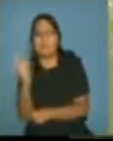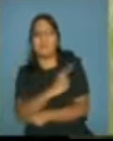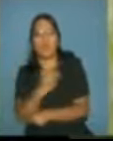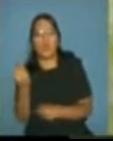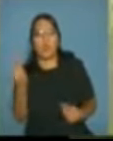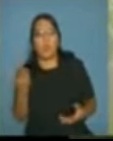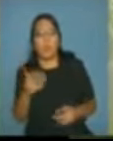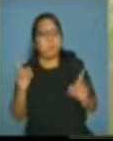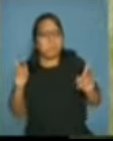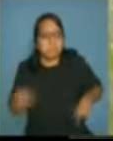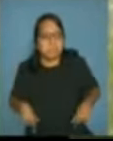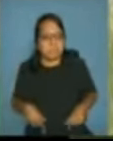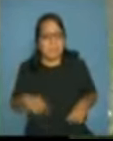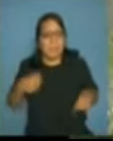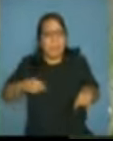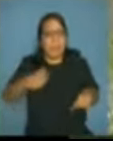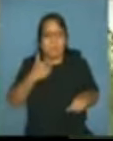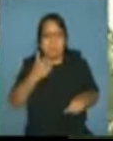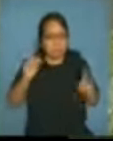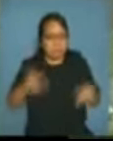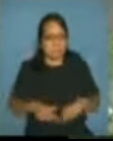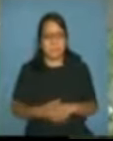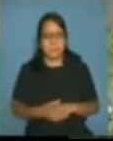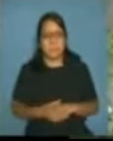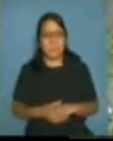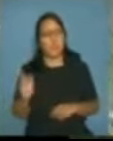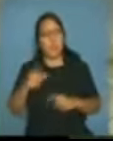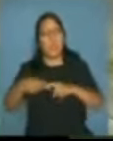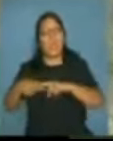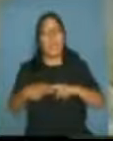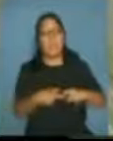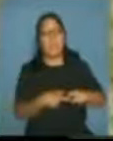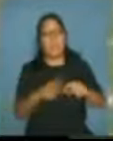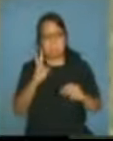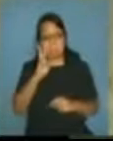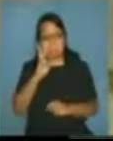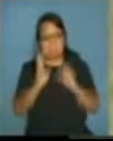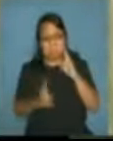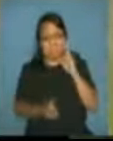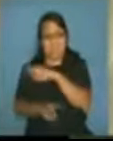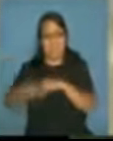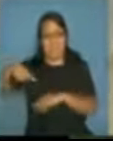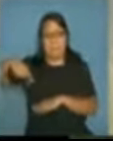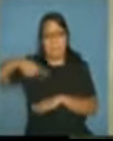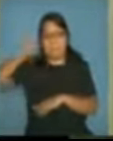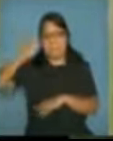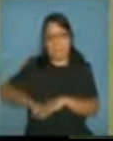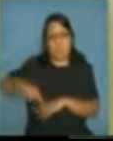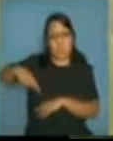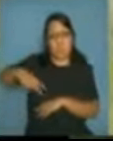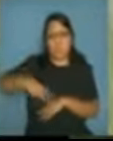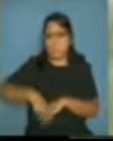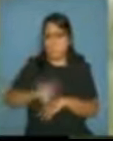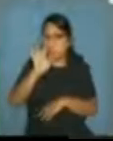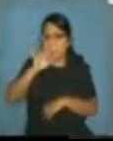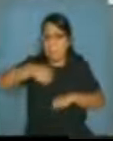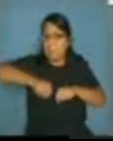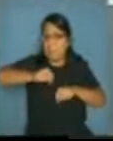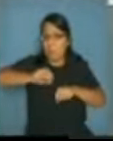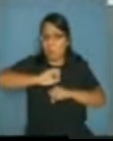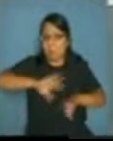viene un vehículo, no, bueno, es lo mismo que un camión, un colectivo. Peatón, o sea, no solamente en la moto,